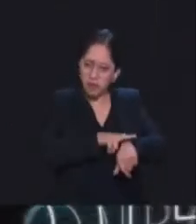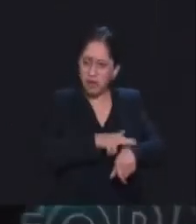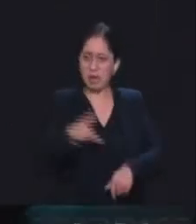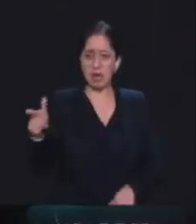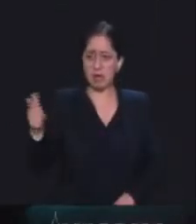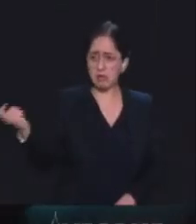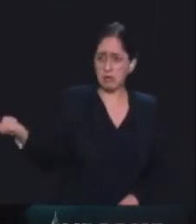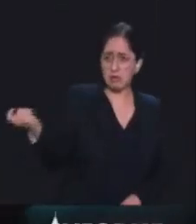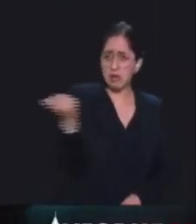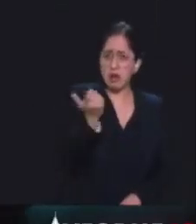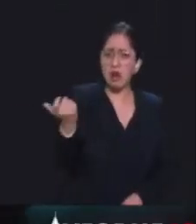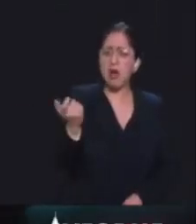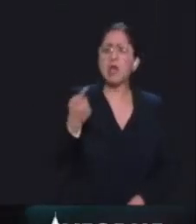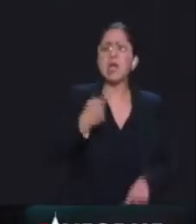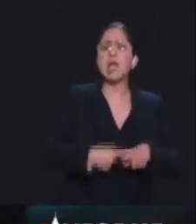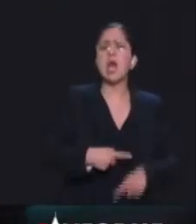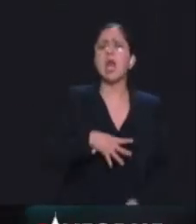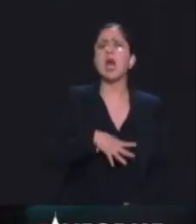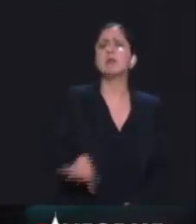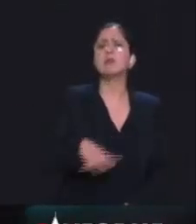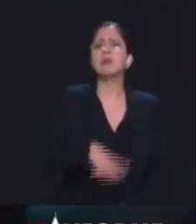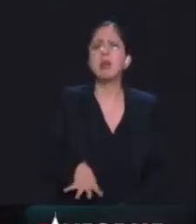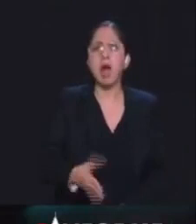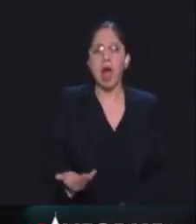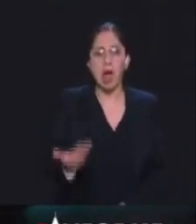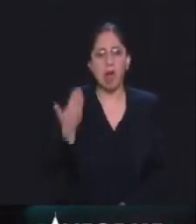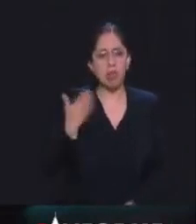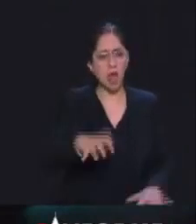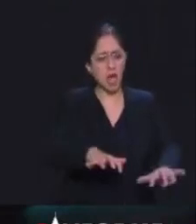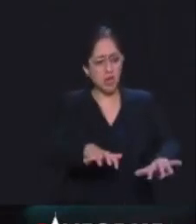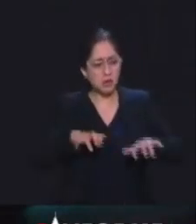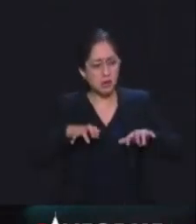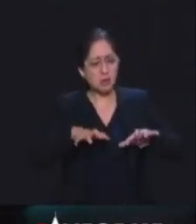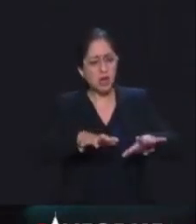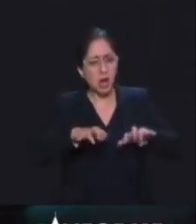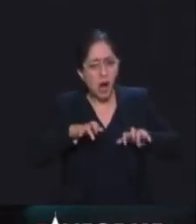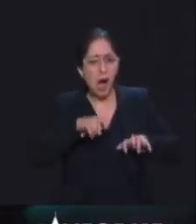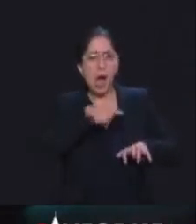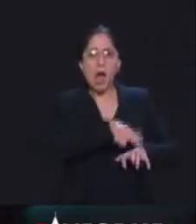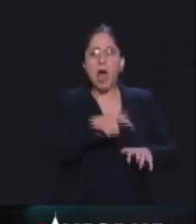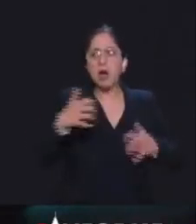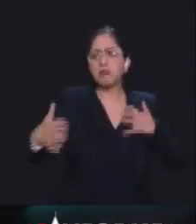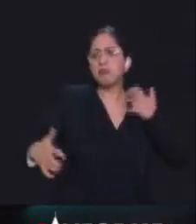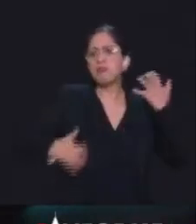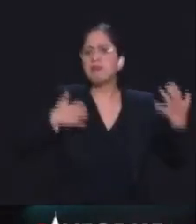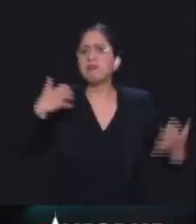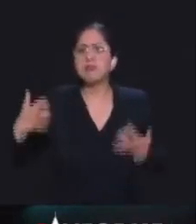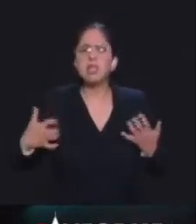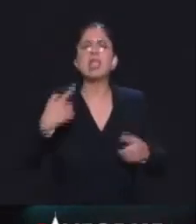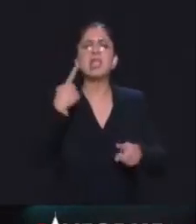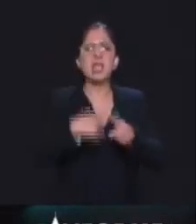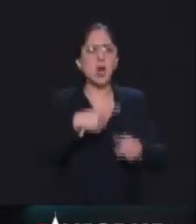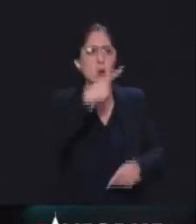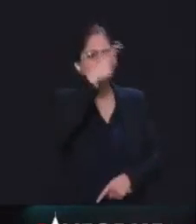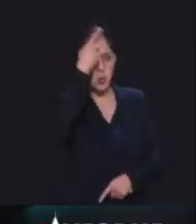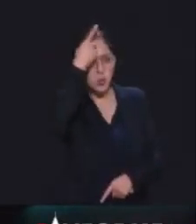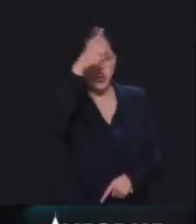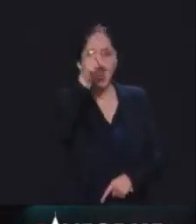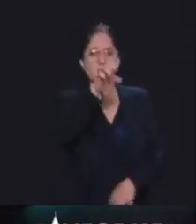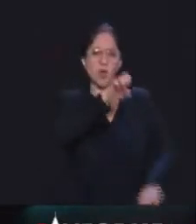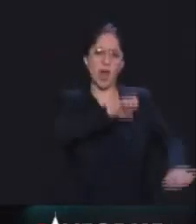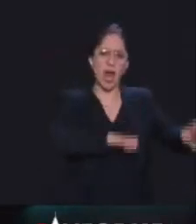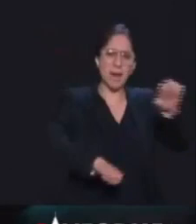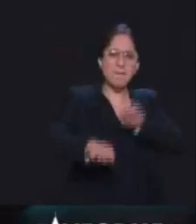son los que se van a resistir? Los que han ganado dinero deshonestamente. Los dueños de las concesionarias que le han